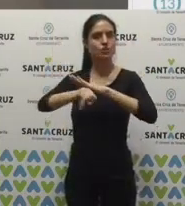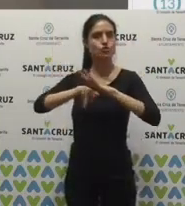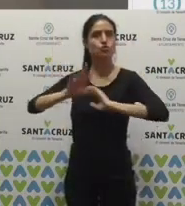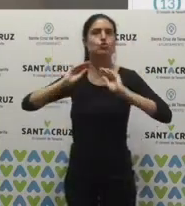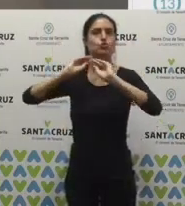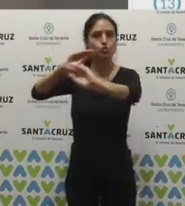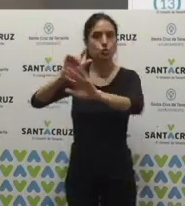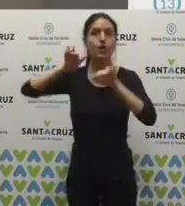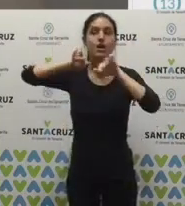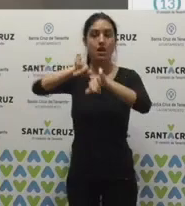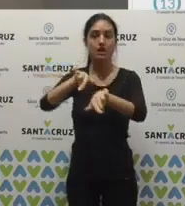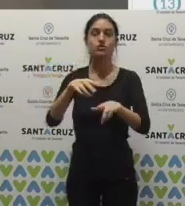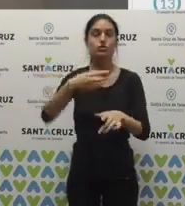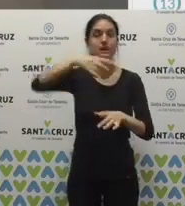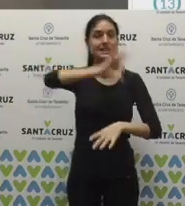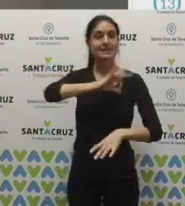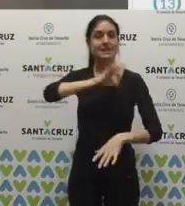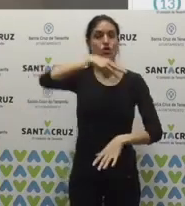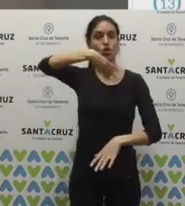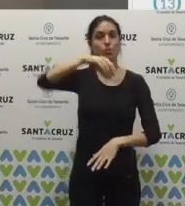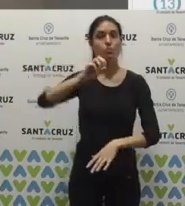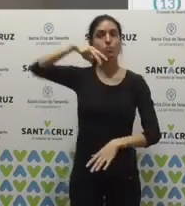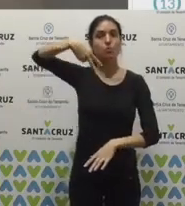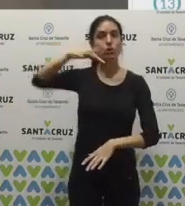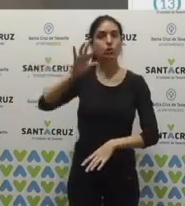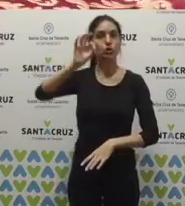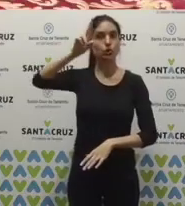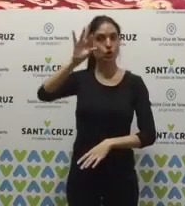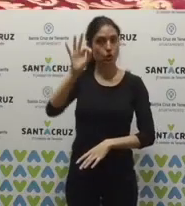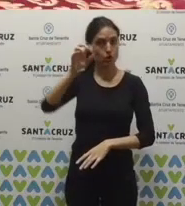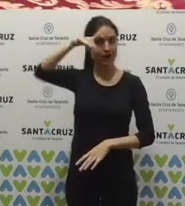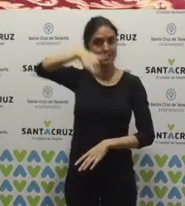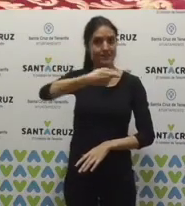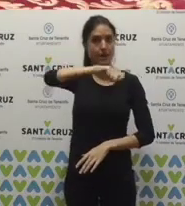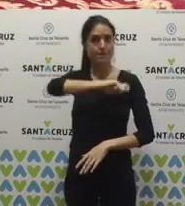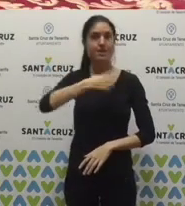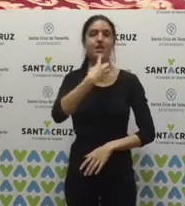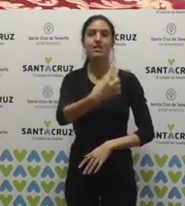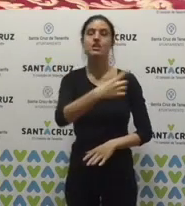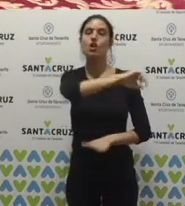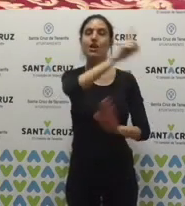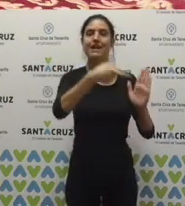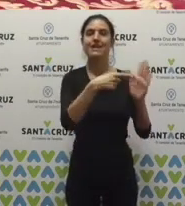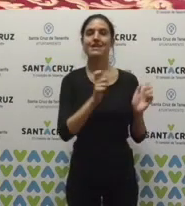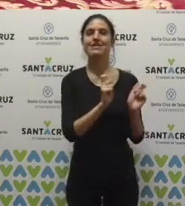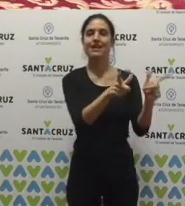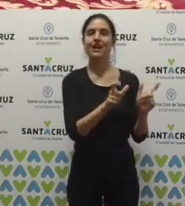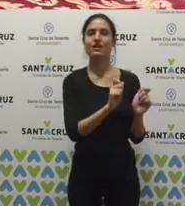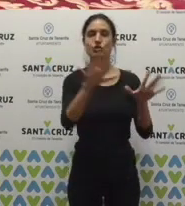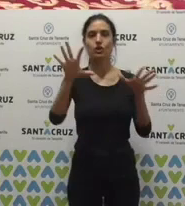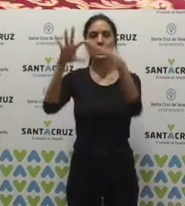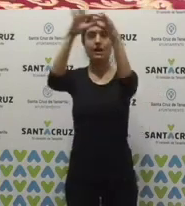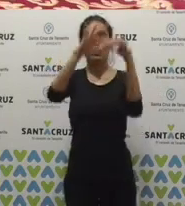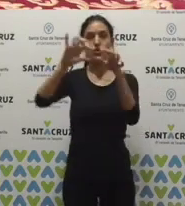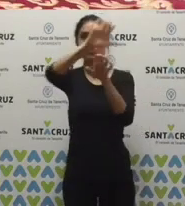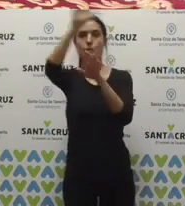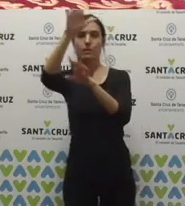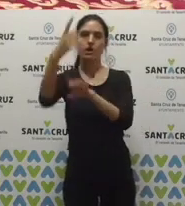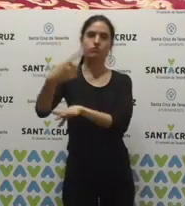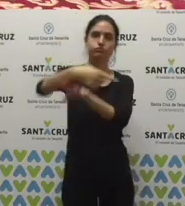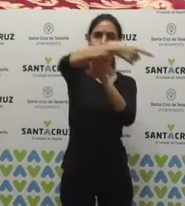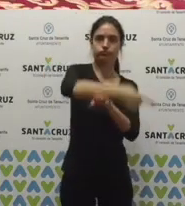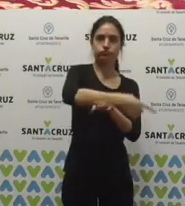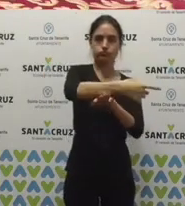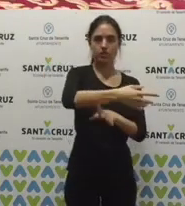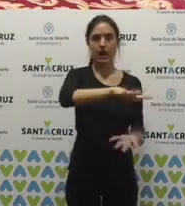debería haberse planteado el señor montoro cuando aplicó en nuestro país en nuestro país la regla de gasto impuesta por la unión europea de manera muy diferentes eso